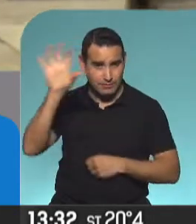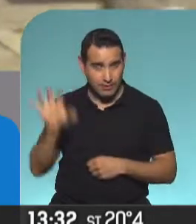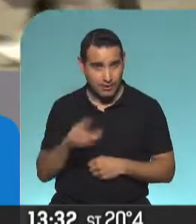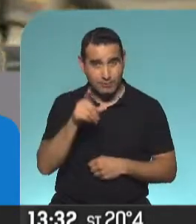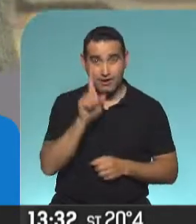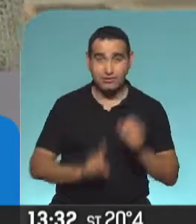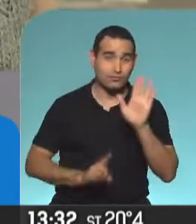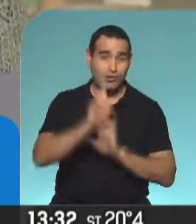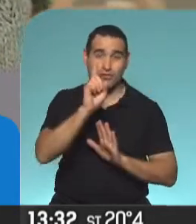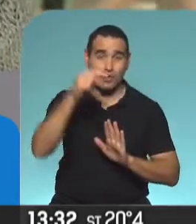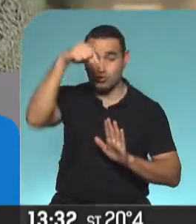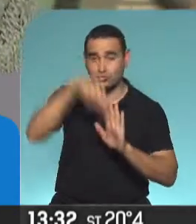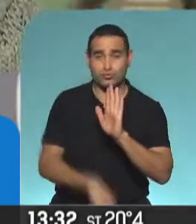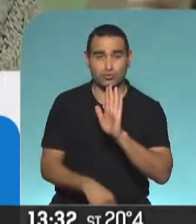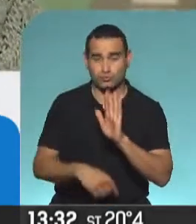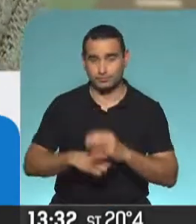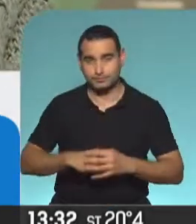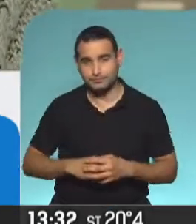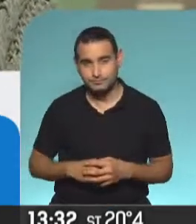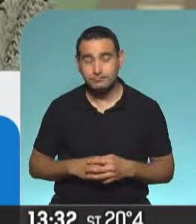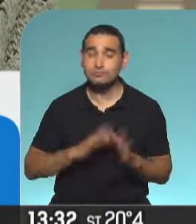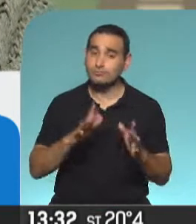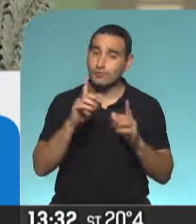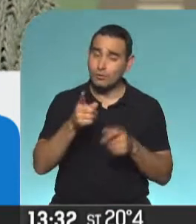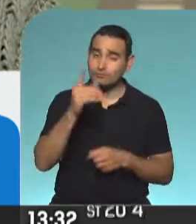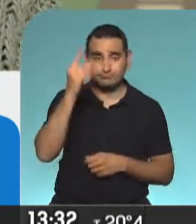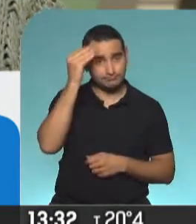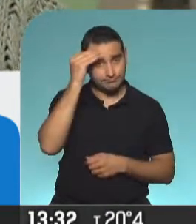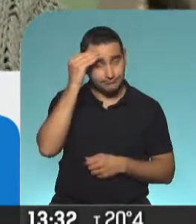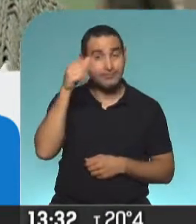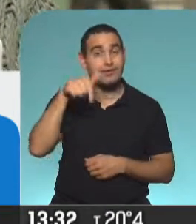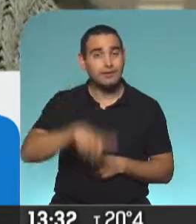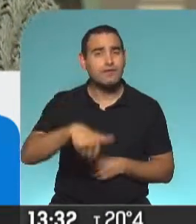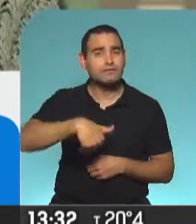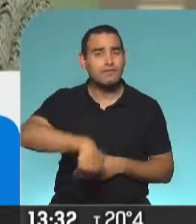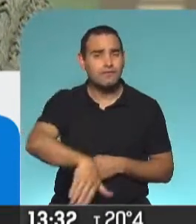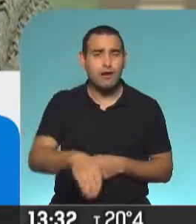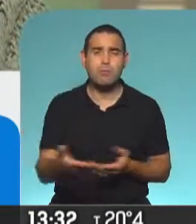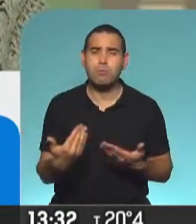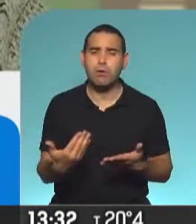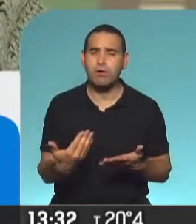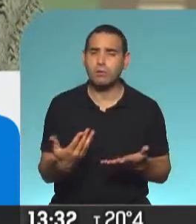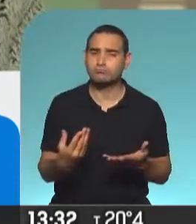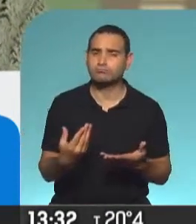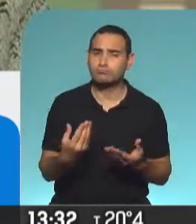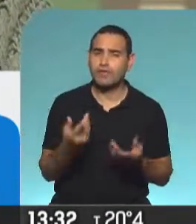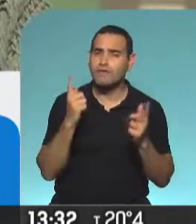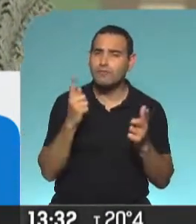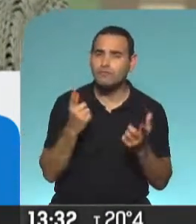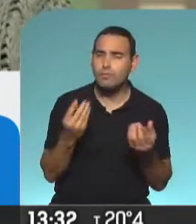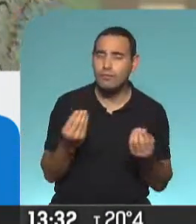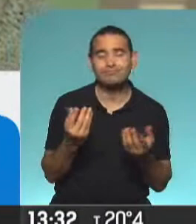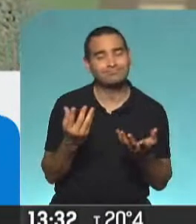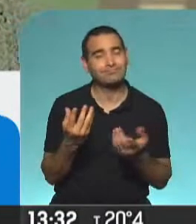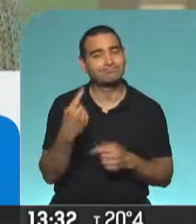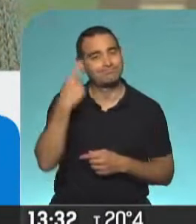Quiaca hasta el fin de nuestro país. Pero tengamos en cuenta que todo esto lo vamos a poder hacer, lo vamos a poder disfrutar. Si tenemos